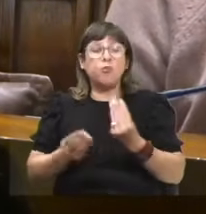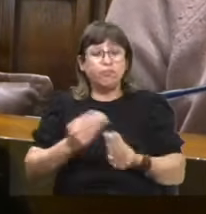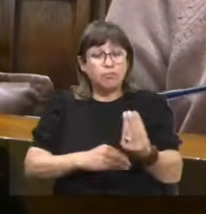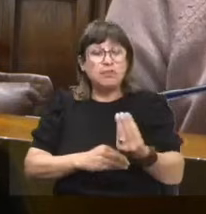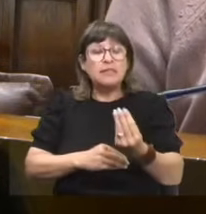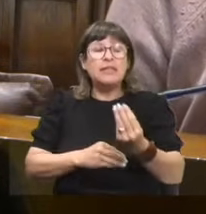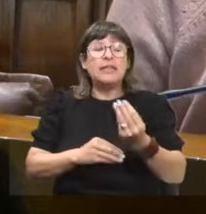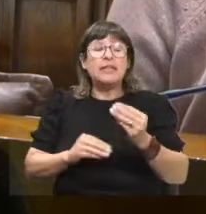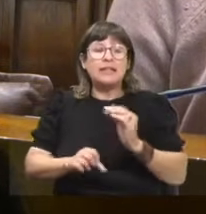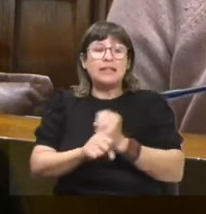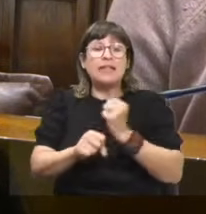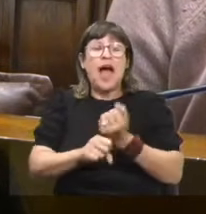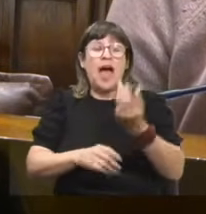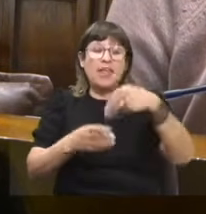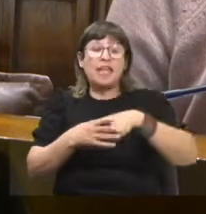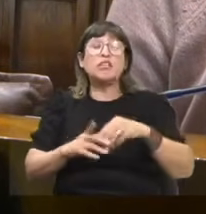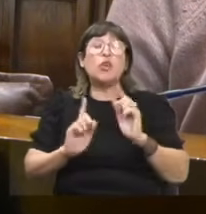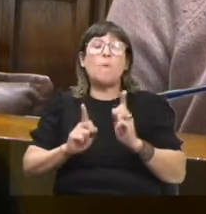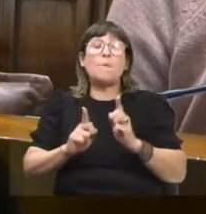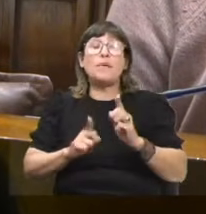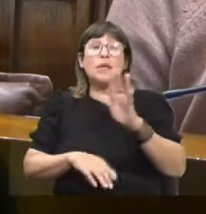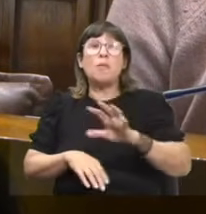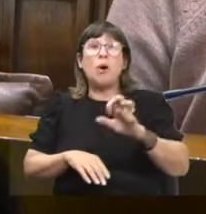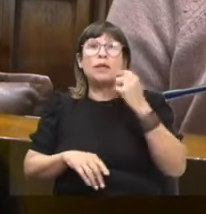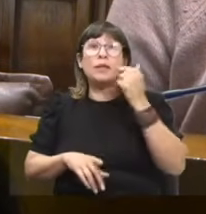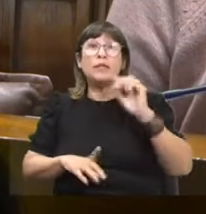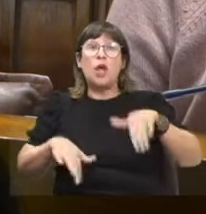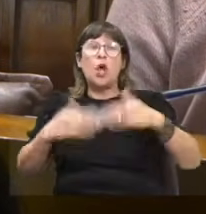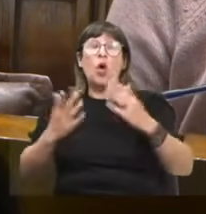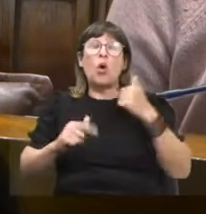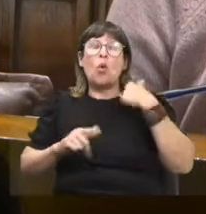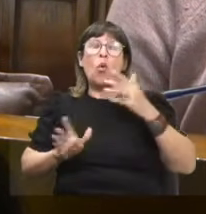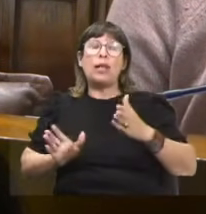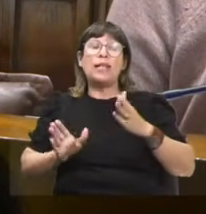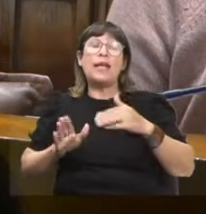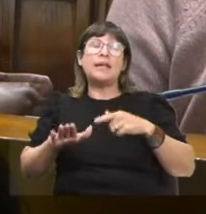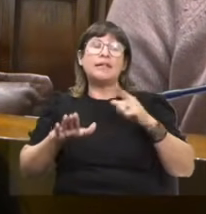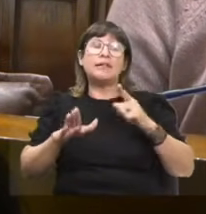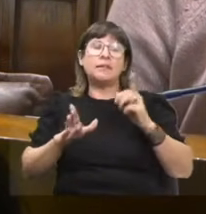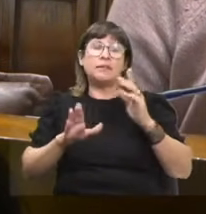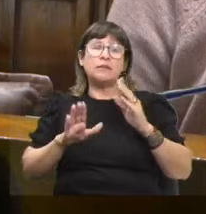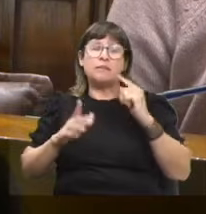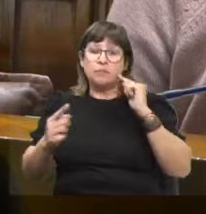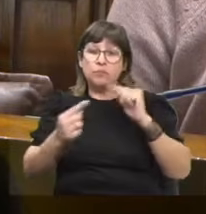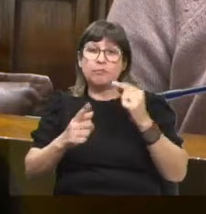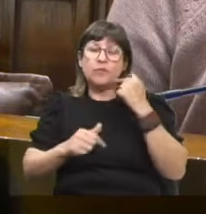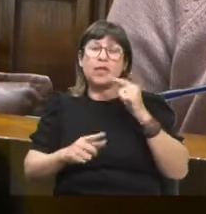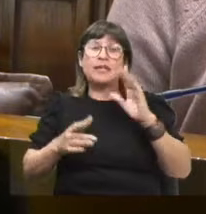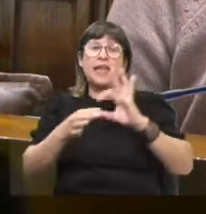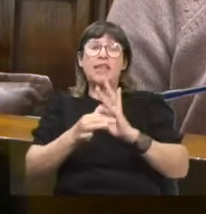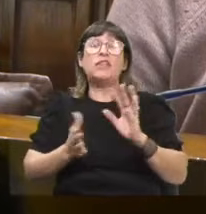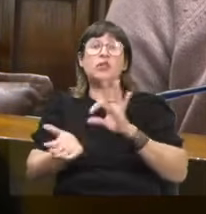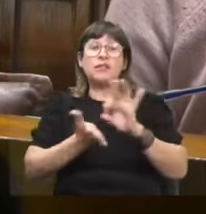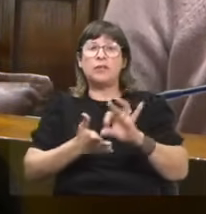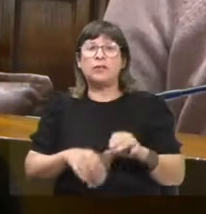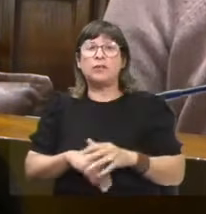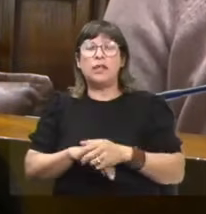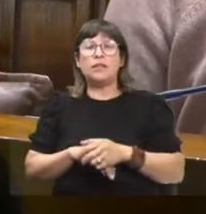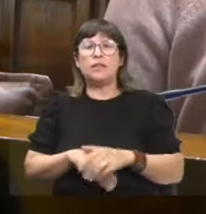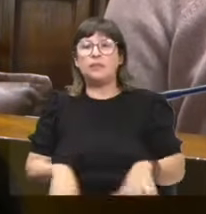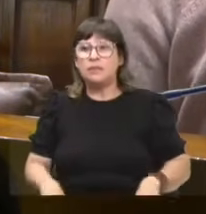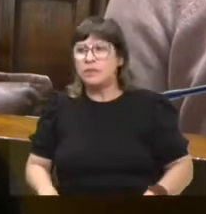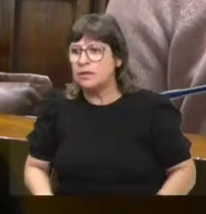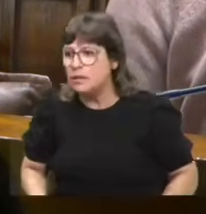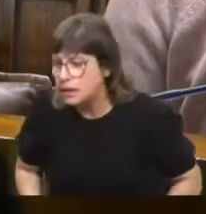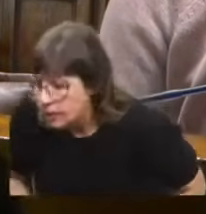de los mismos entes o de cumplir cualquier género de cometidos que los vincule al servicio. El